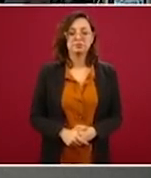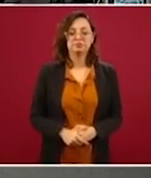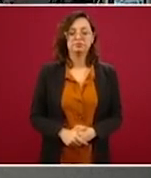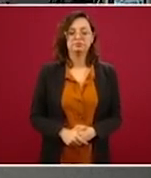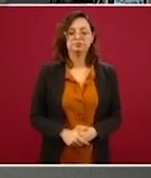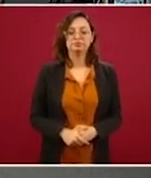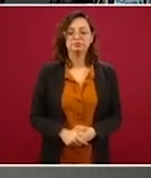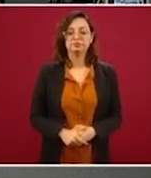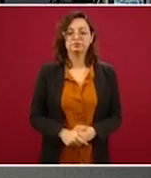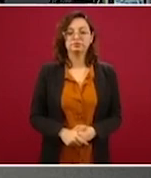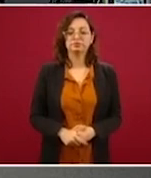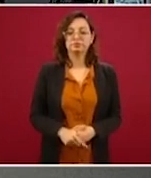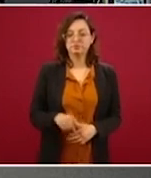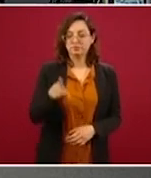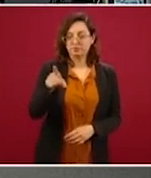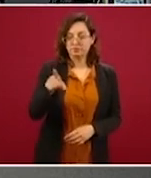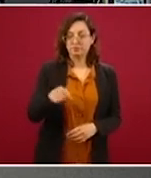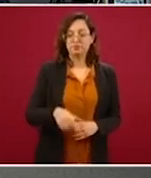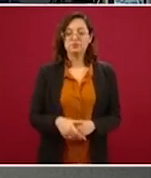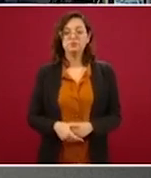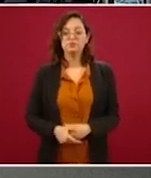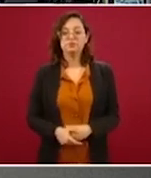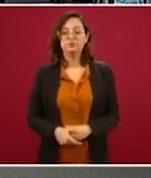A ver, la señora.